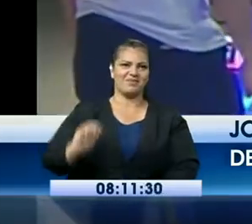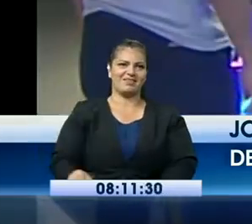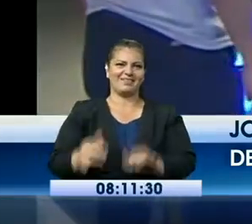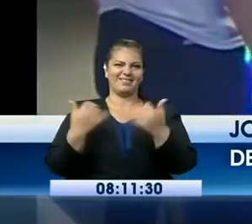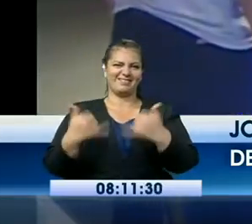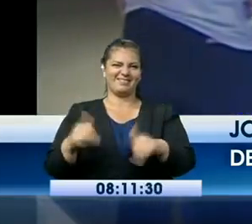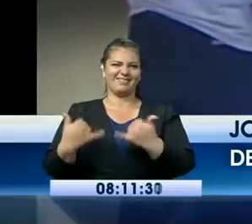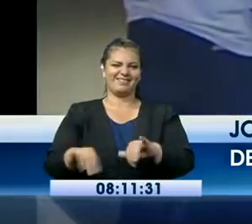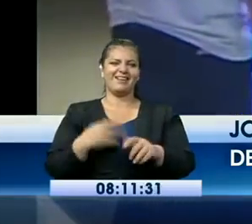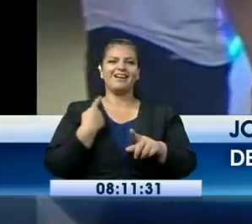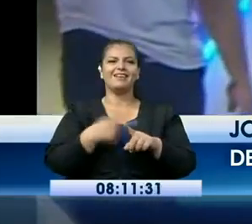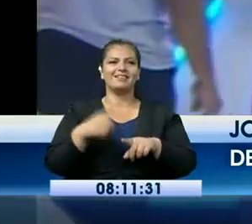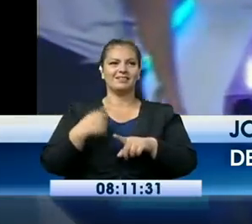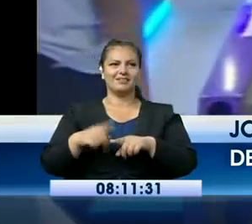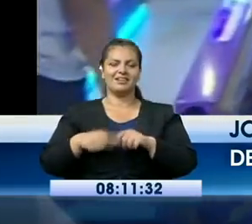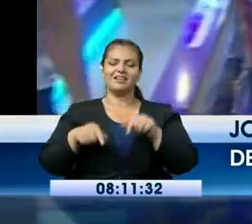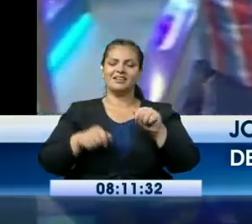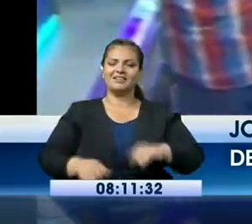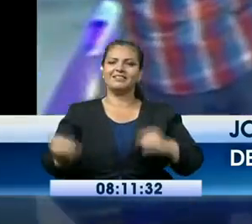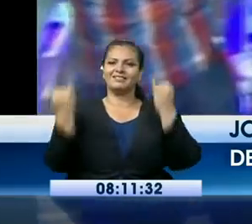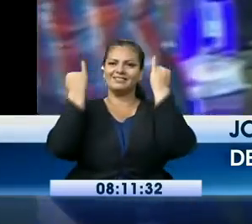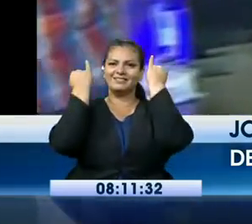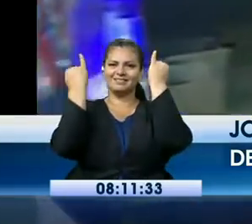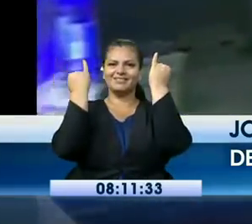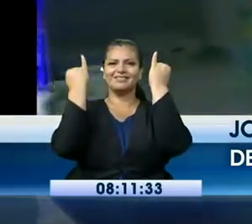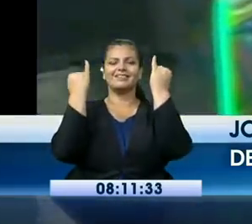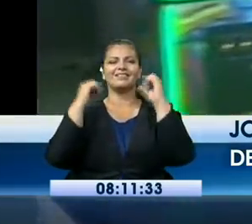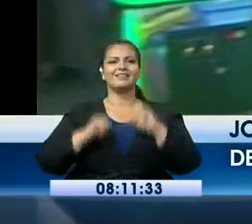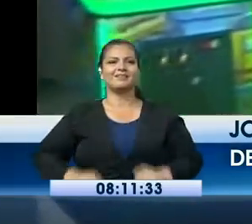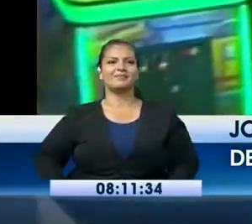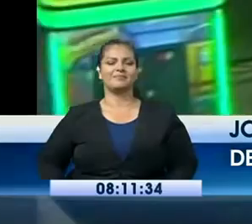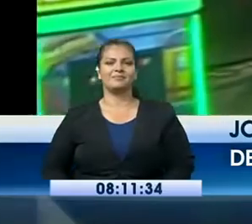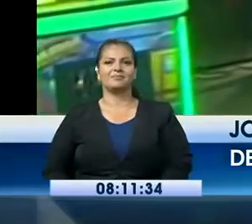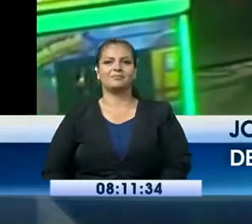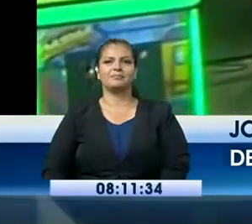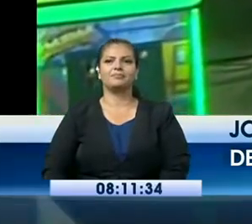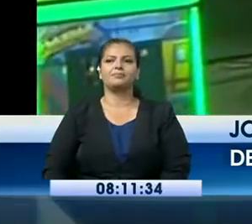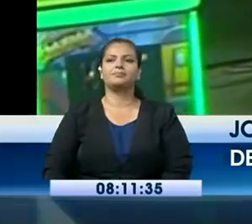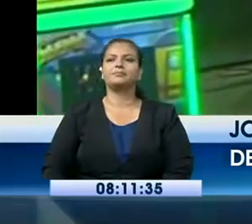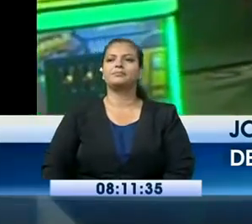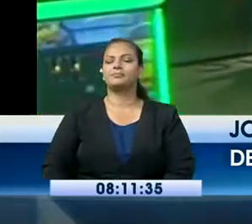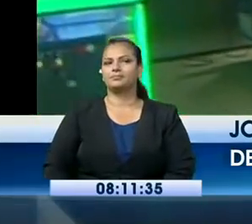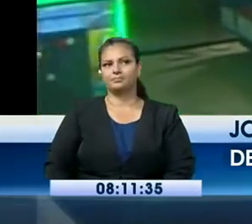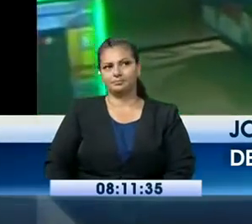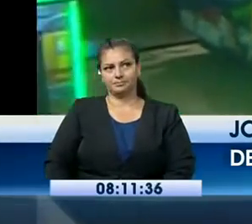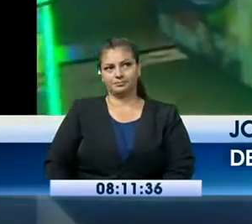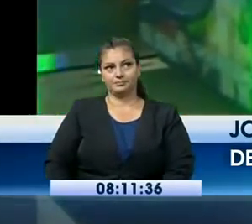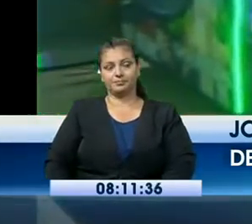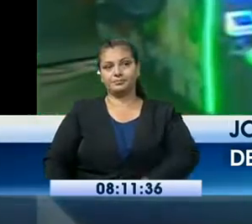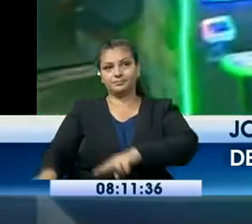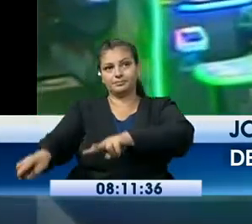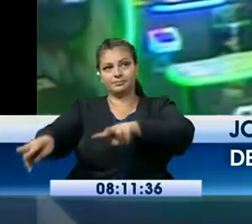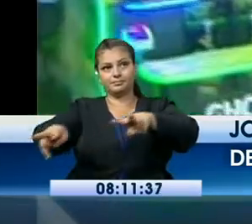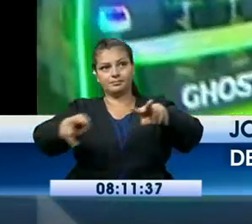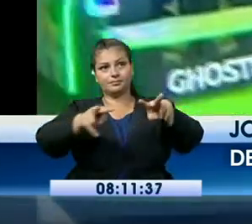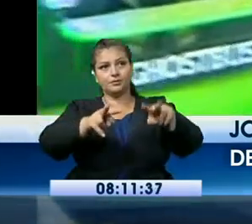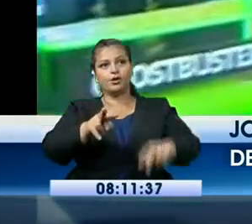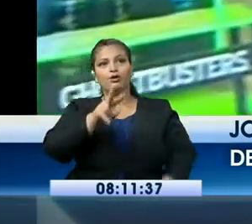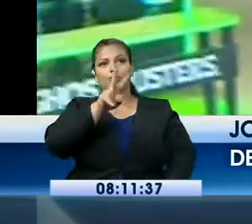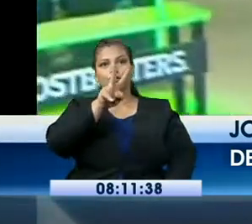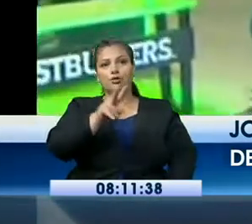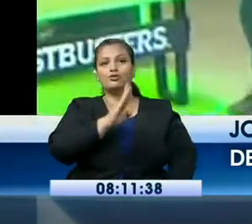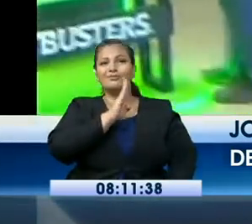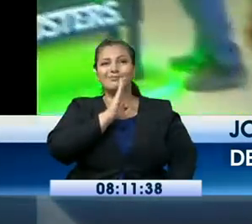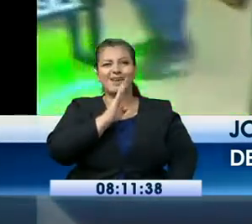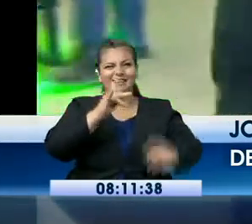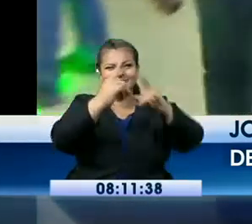los niños pueden divertir y observó un pequeño patio de comidas y ghana pequeños bares dos bares